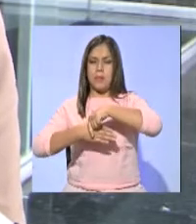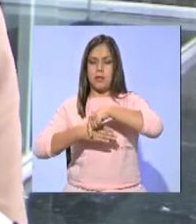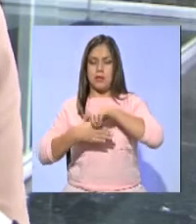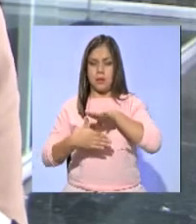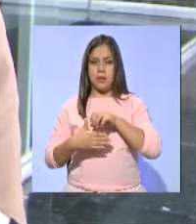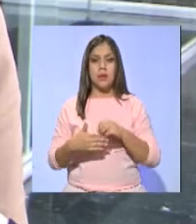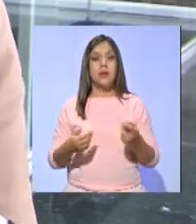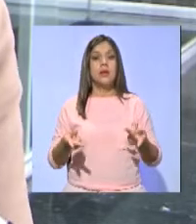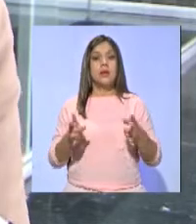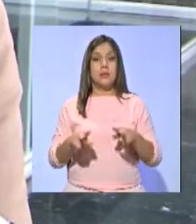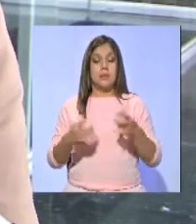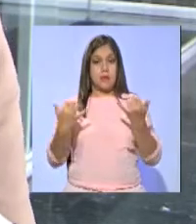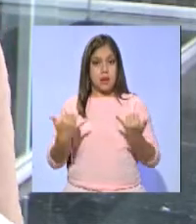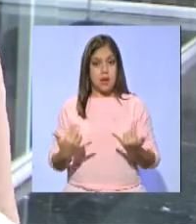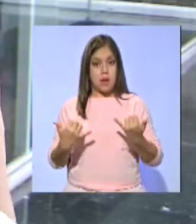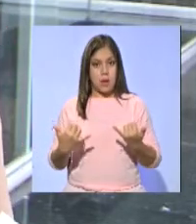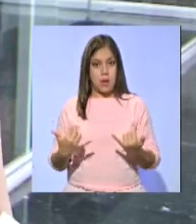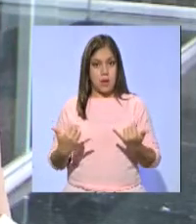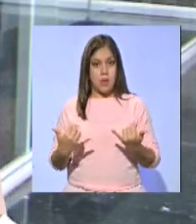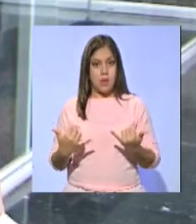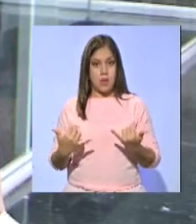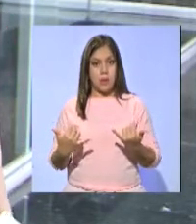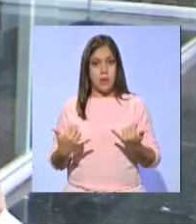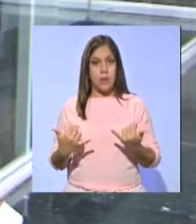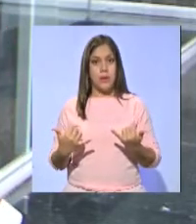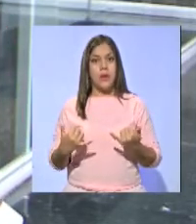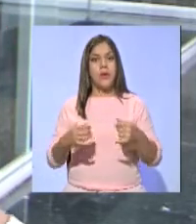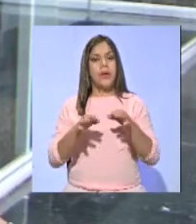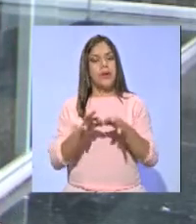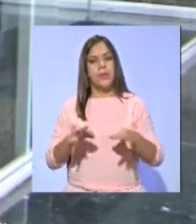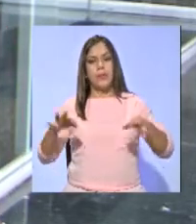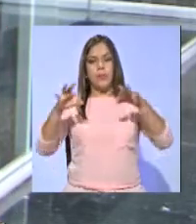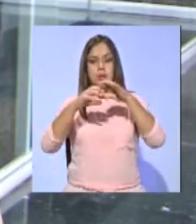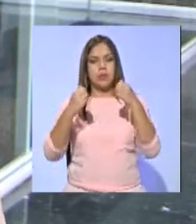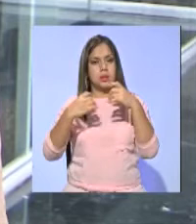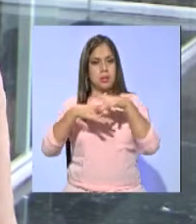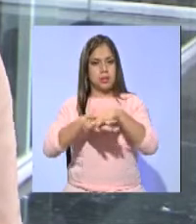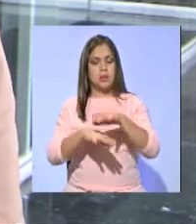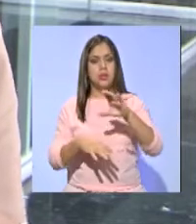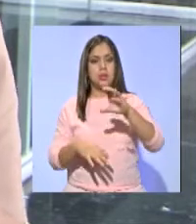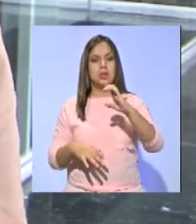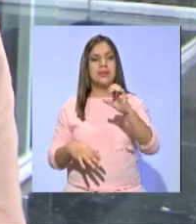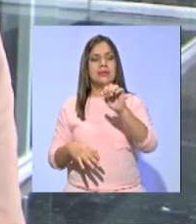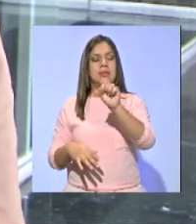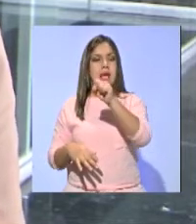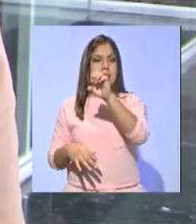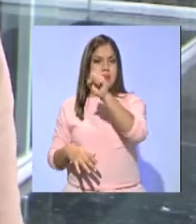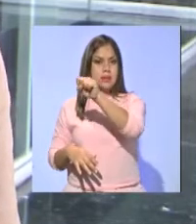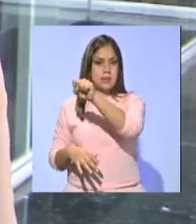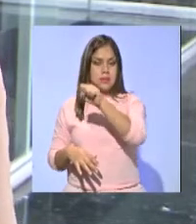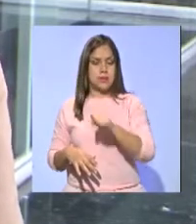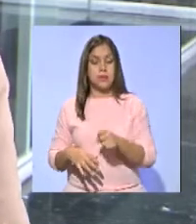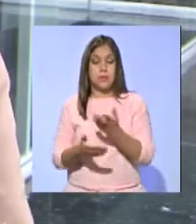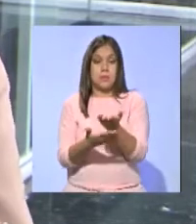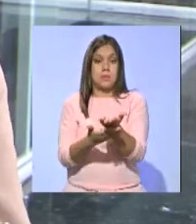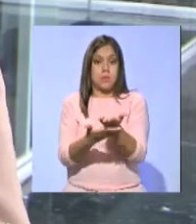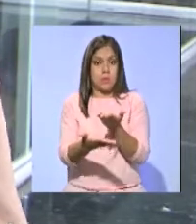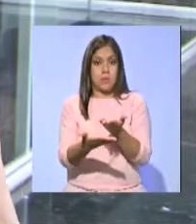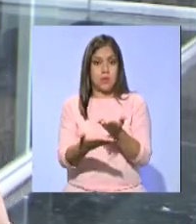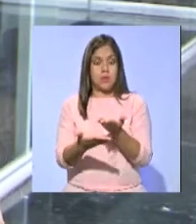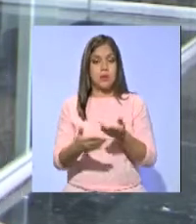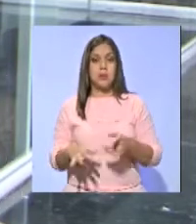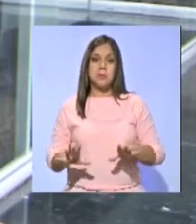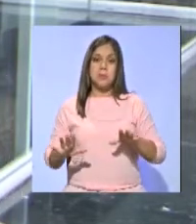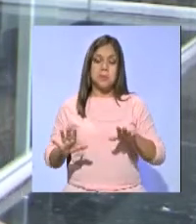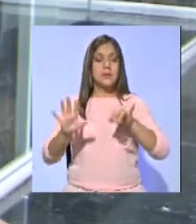y el día de hoy revisaremos fundamentalmente la integración del SEACES. Lo que se propone es que se mantenga con